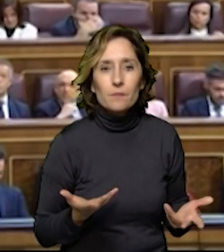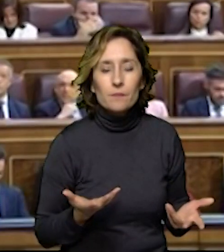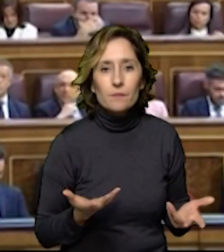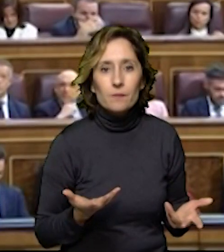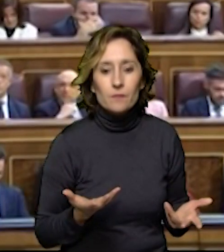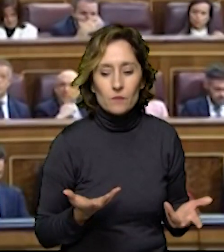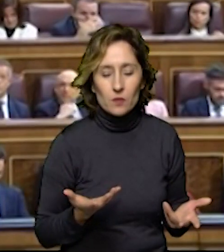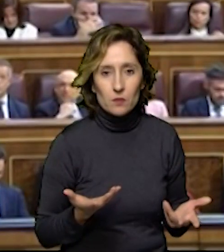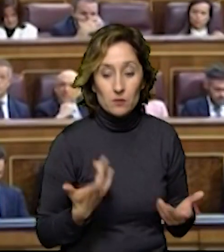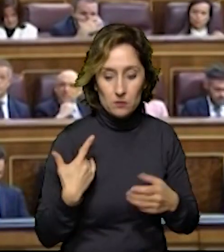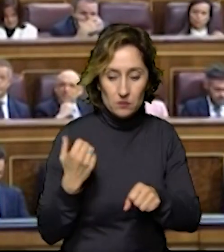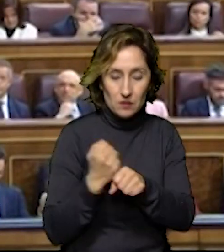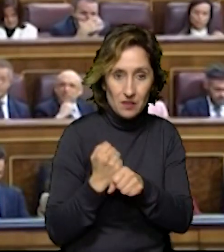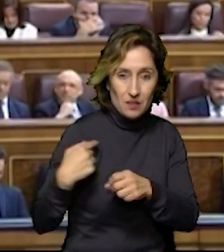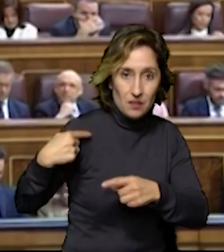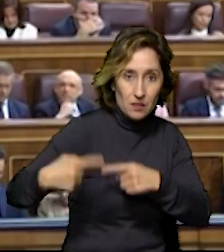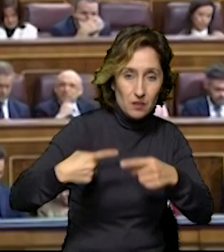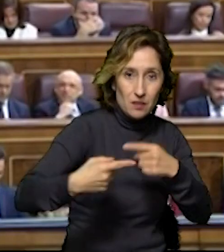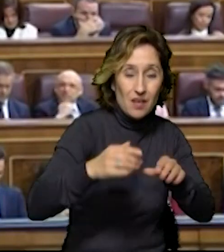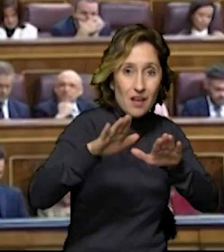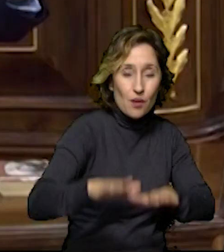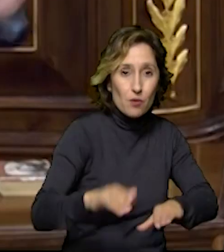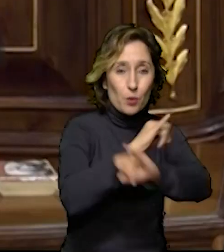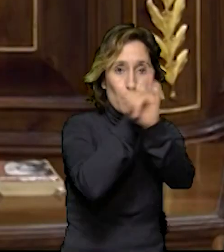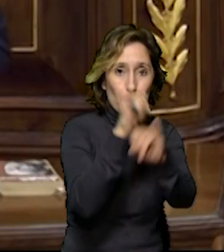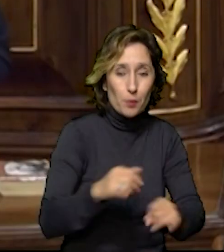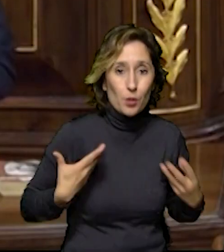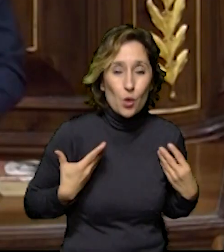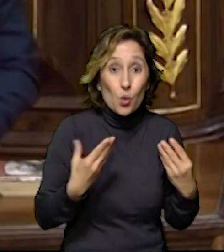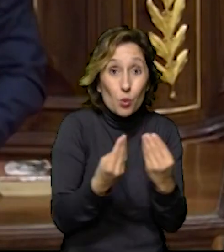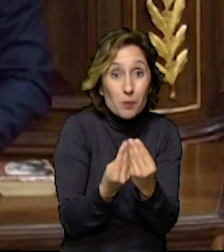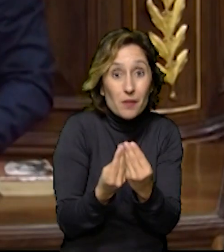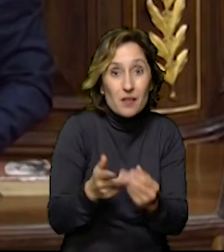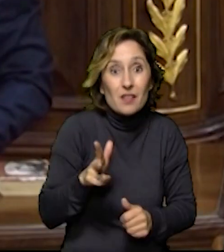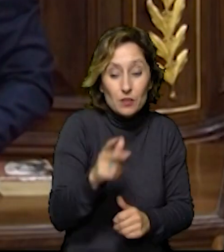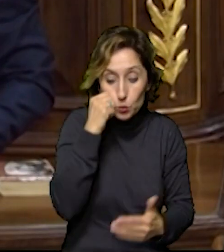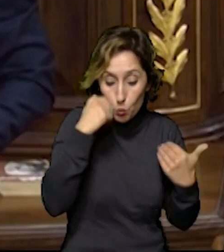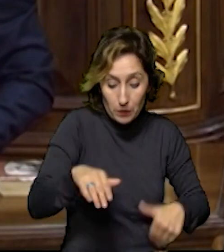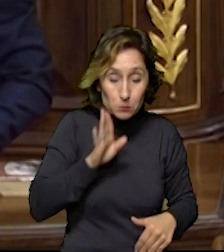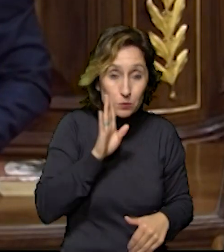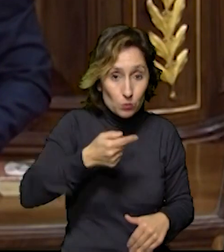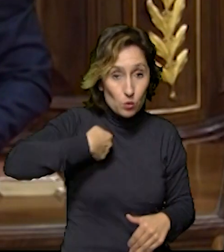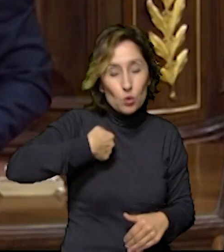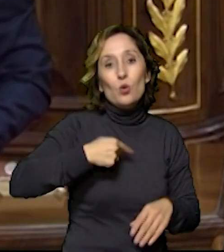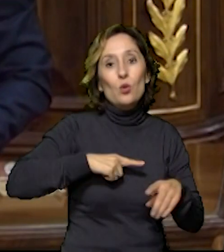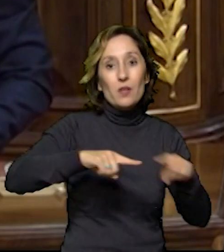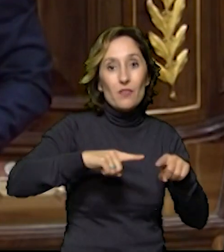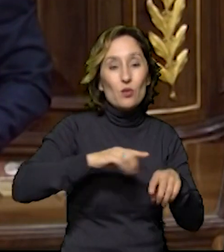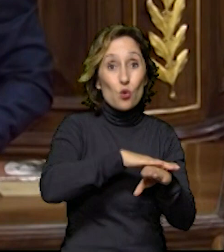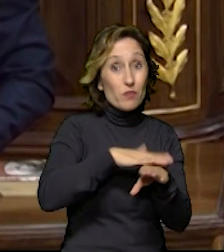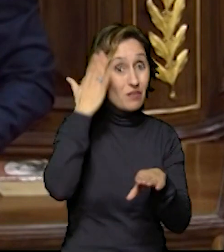desde el trabajo diario por la paz y la convivencia en los derechos humanos, que es lo que hacemos en la dirección del Gobierno de